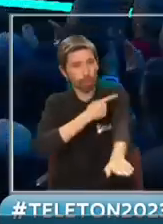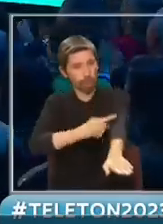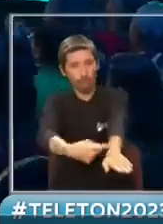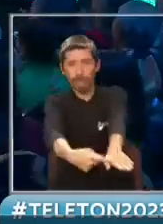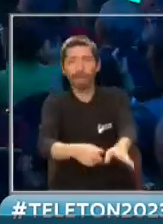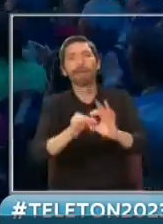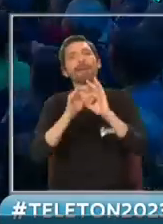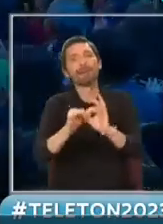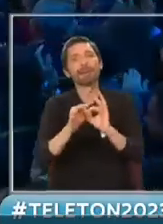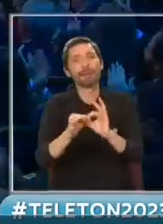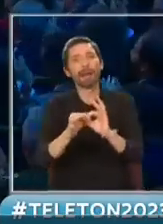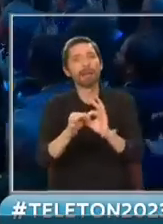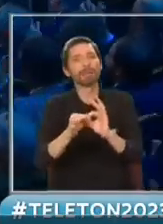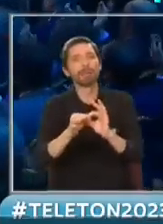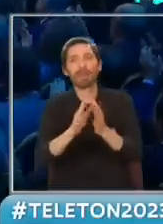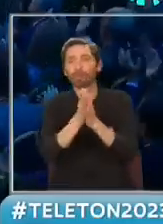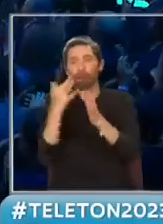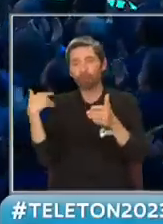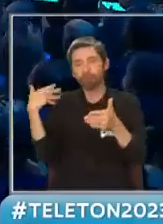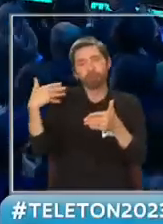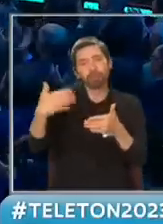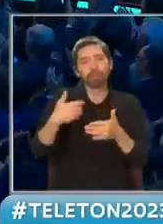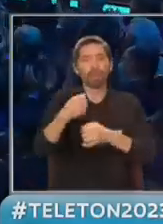Gracias Chile por estos años solidarios.